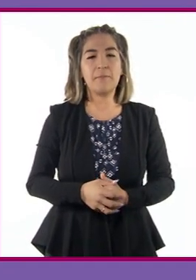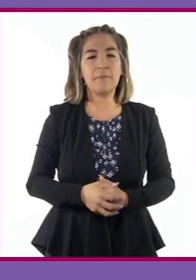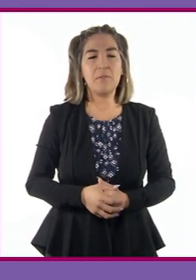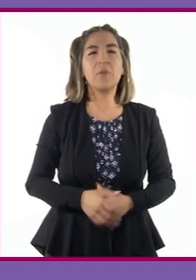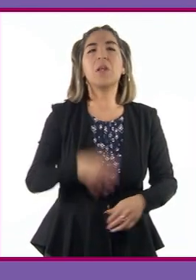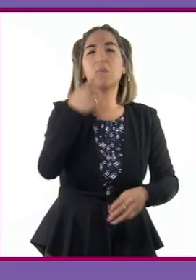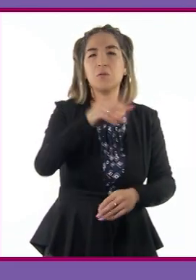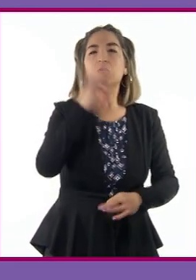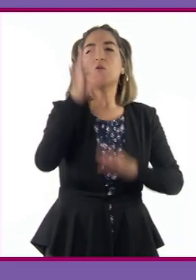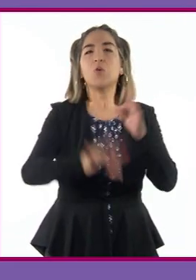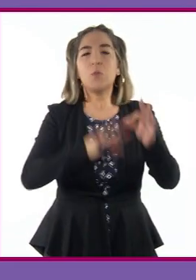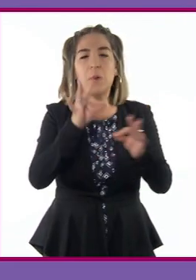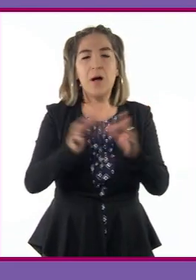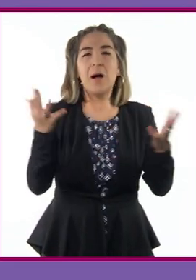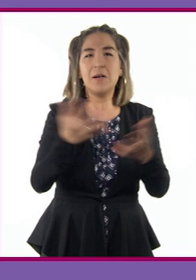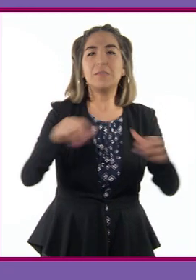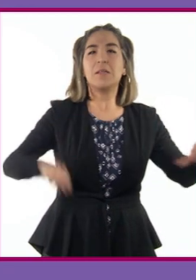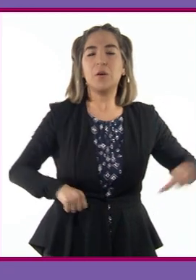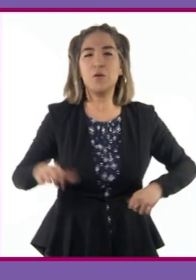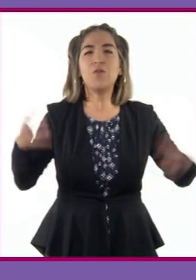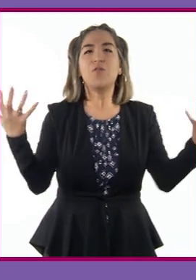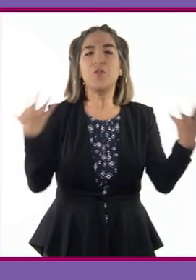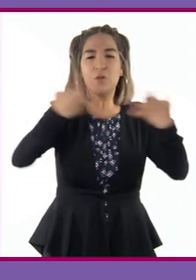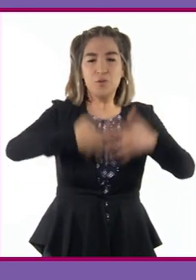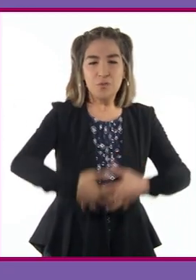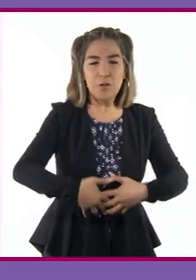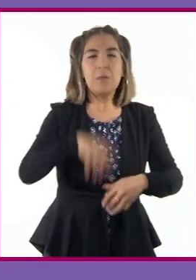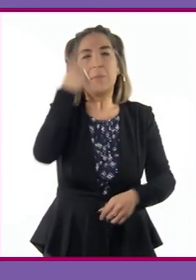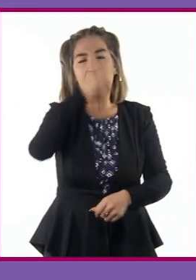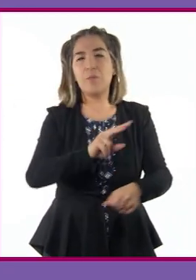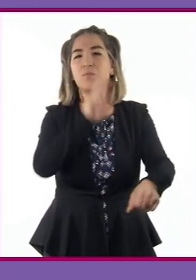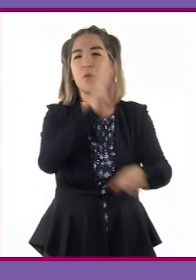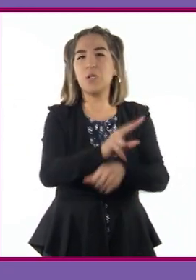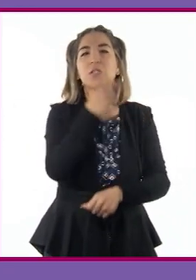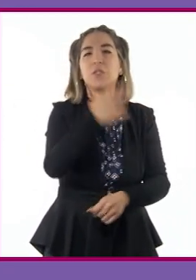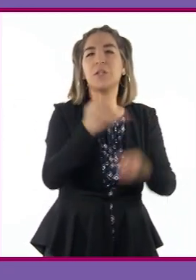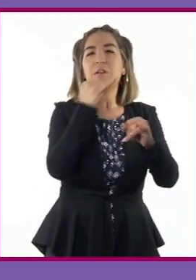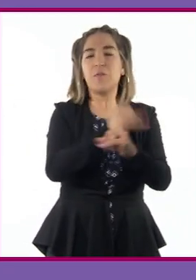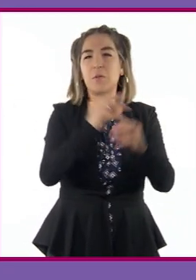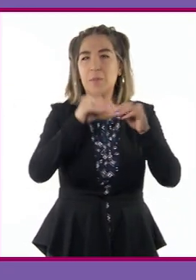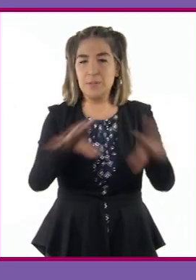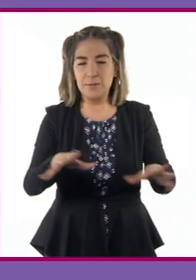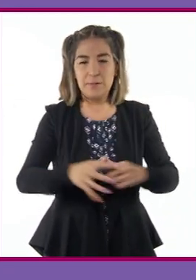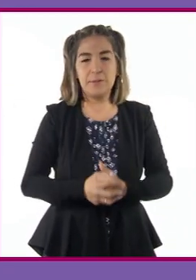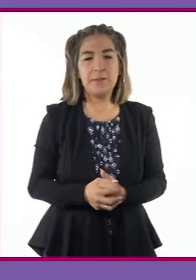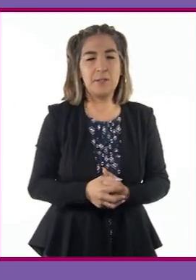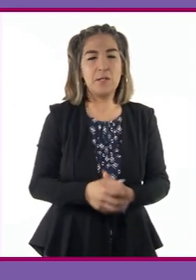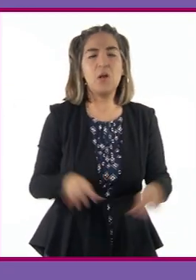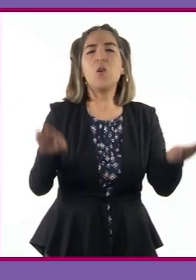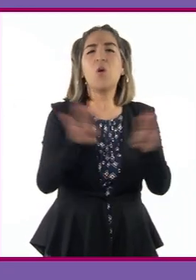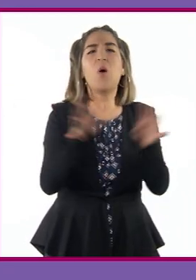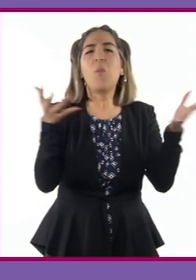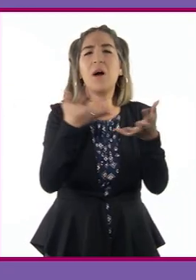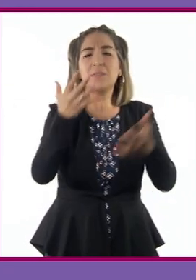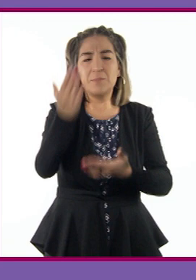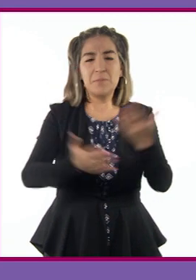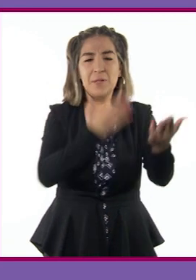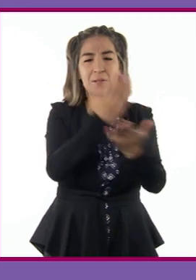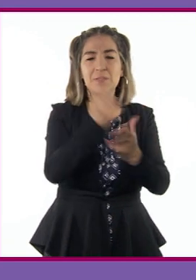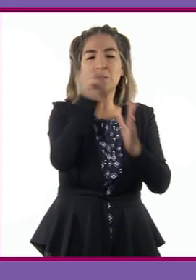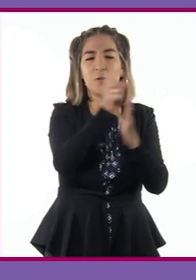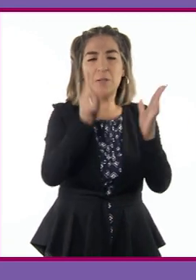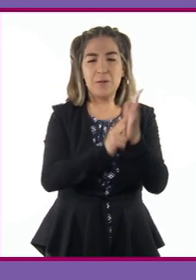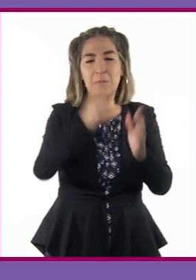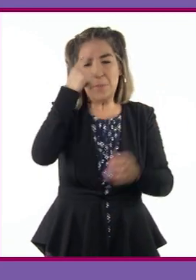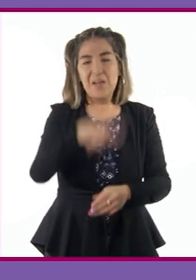el cumplimiento del acceso a la información pública y la protección de datos personales. ¿Cómo hacer una solicitud de información